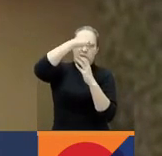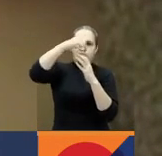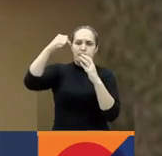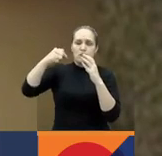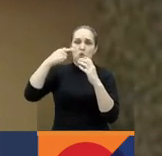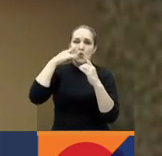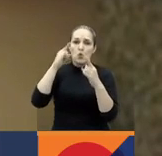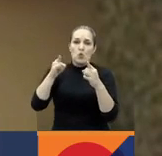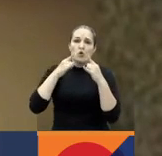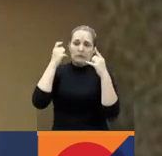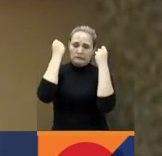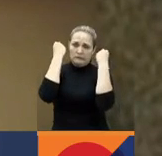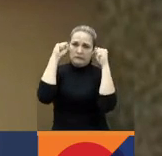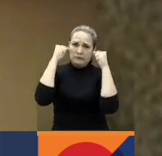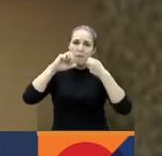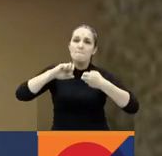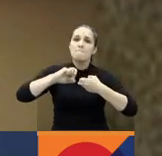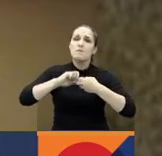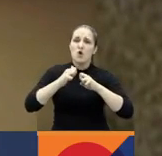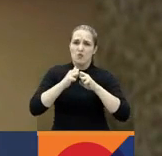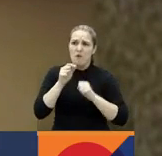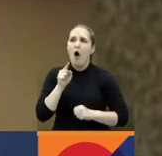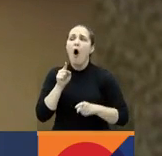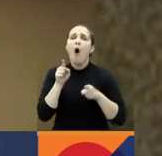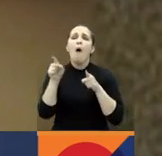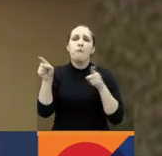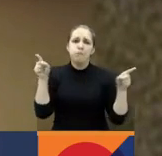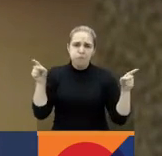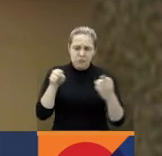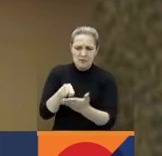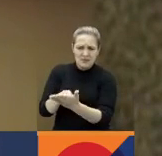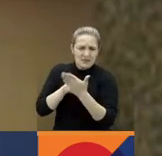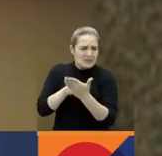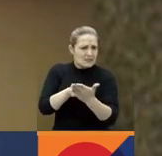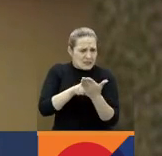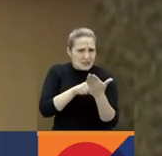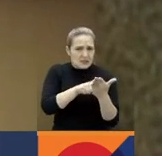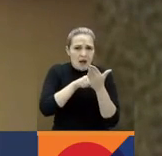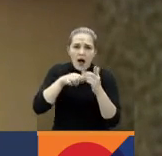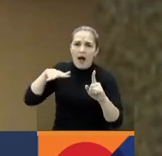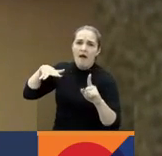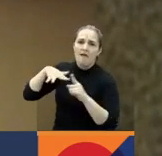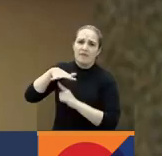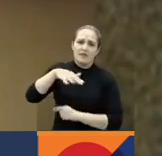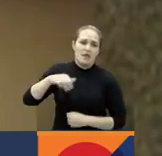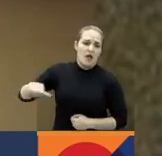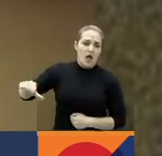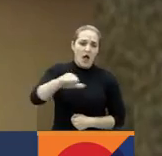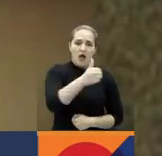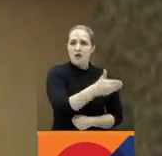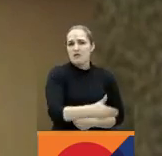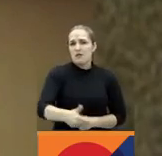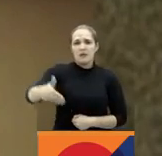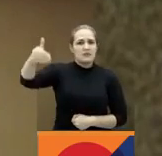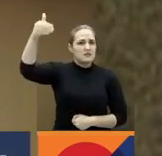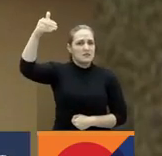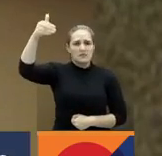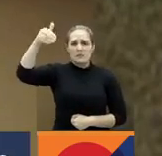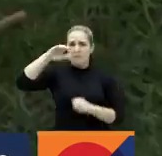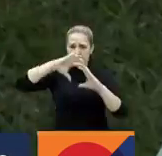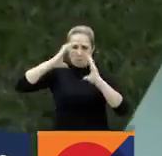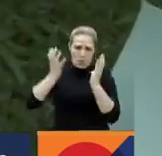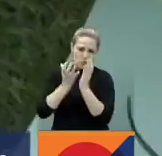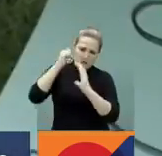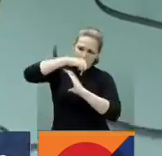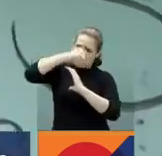siendo un problema generalizado y persistente que afecta a las mujeres de todas las edades en todos los países del